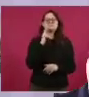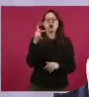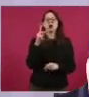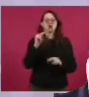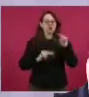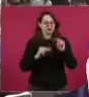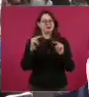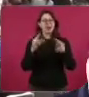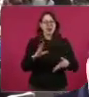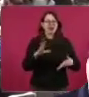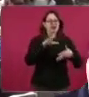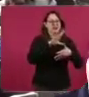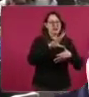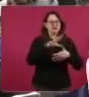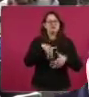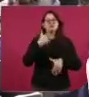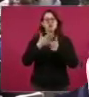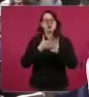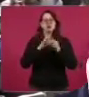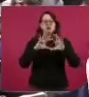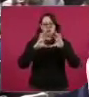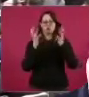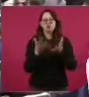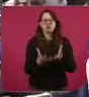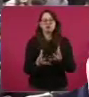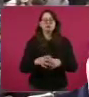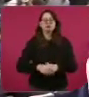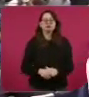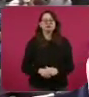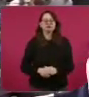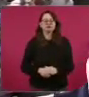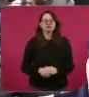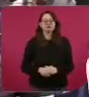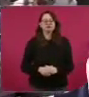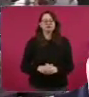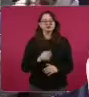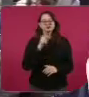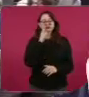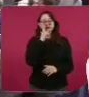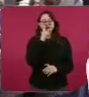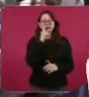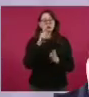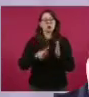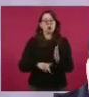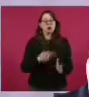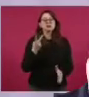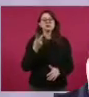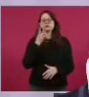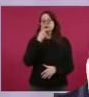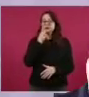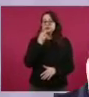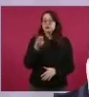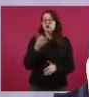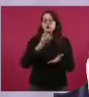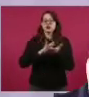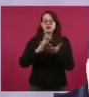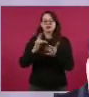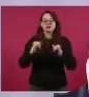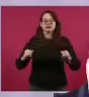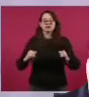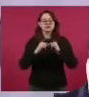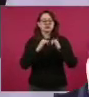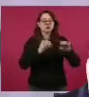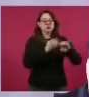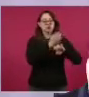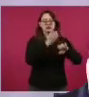en mejores niveles a nivel mundial. Los reitero, gracias a los institutos estatales, a la COPAME que